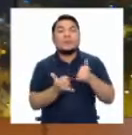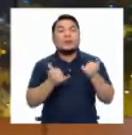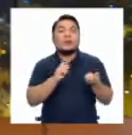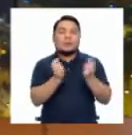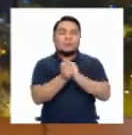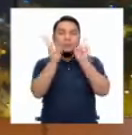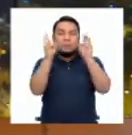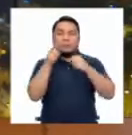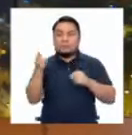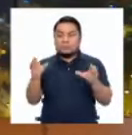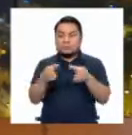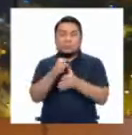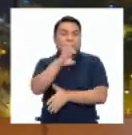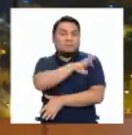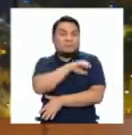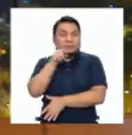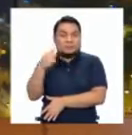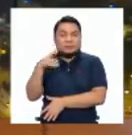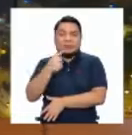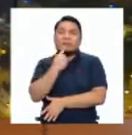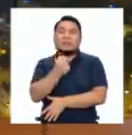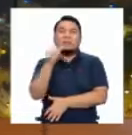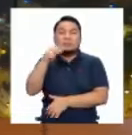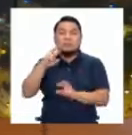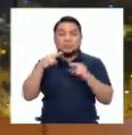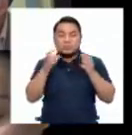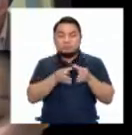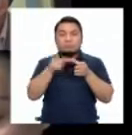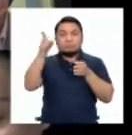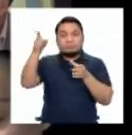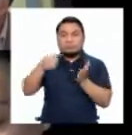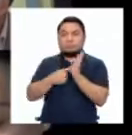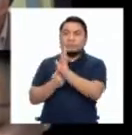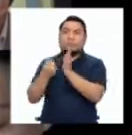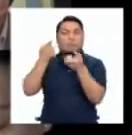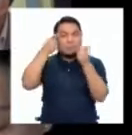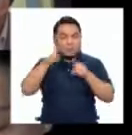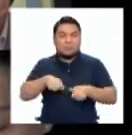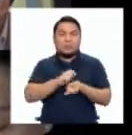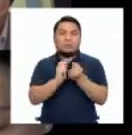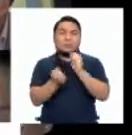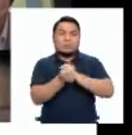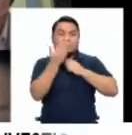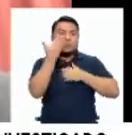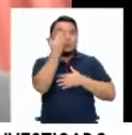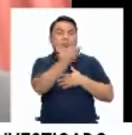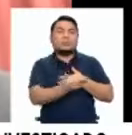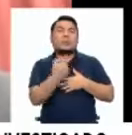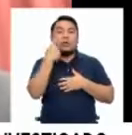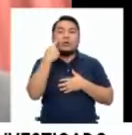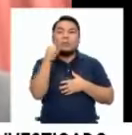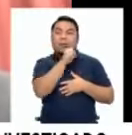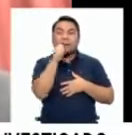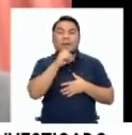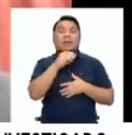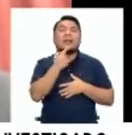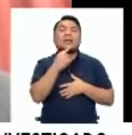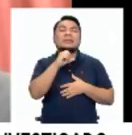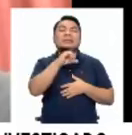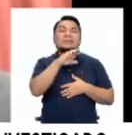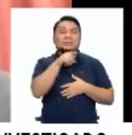tema. La Comisión de Fiscalización dio a conocer a la mesa directiva del Congreso el acuerdo de cambiar la condición del cantante Richard Cisneros de citado